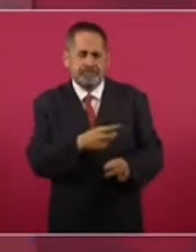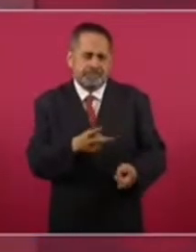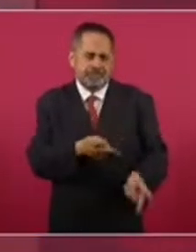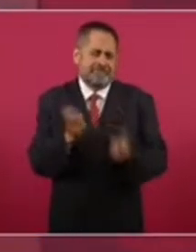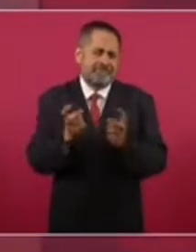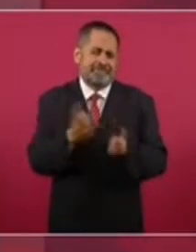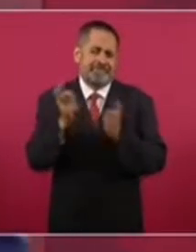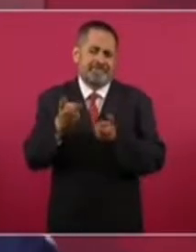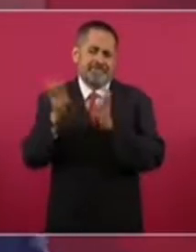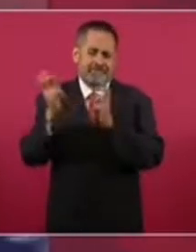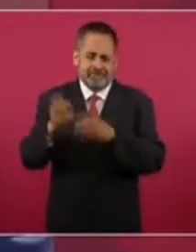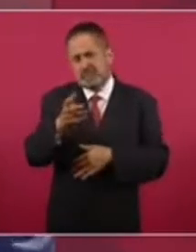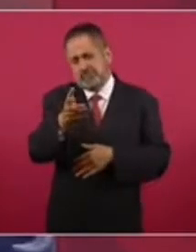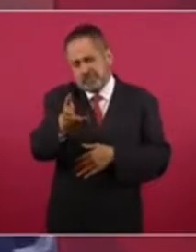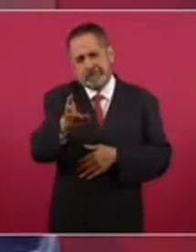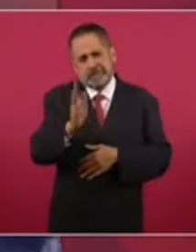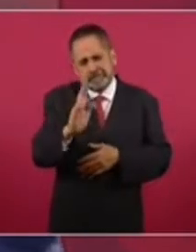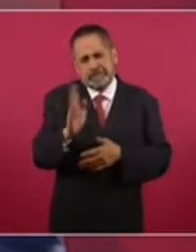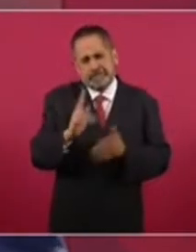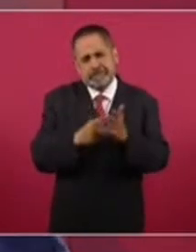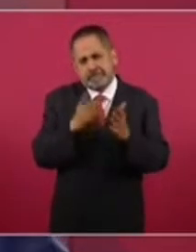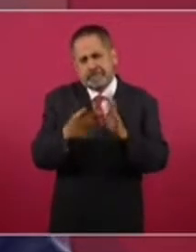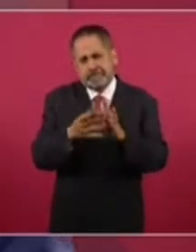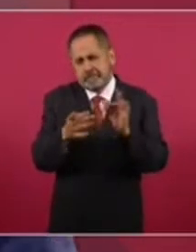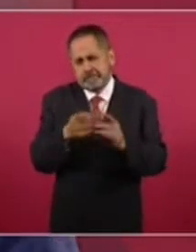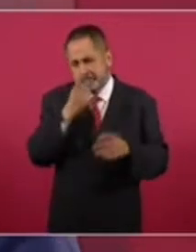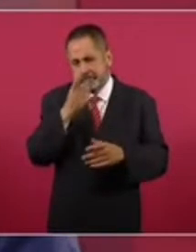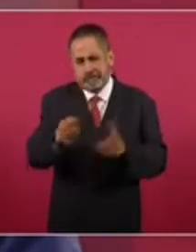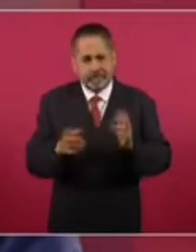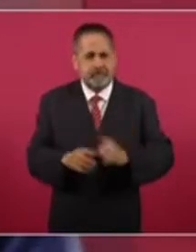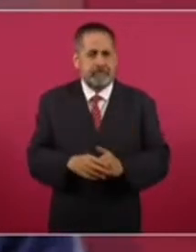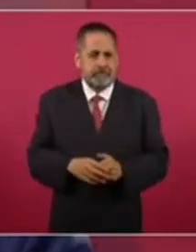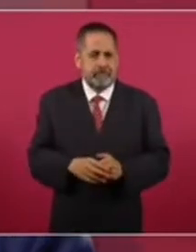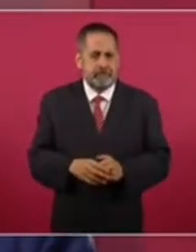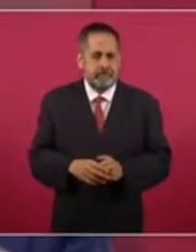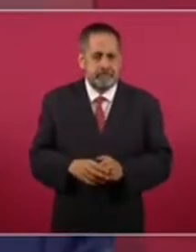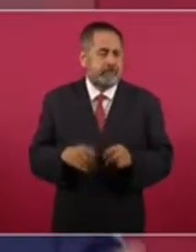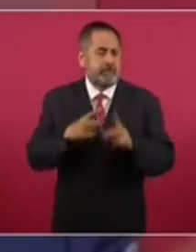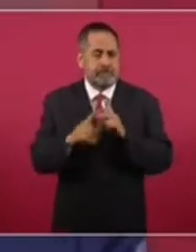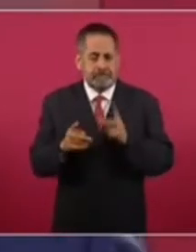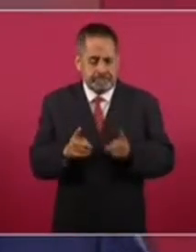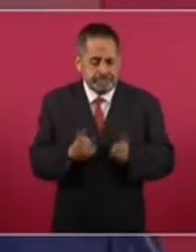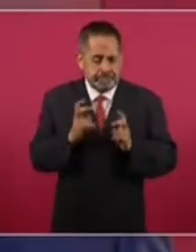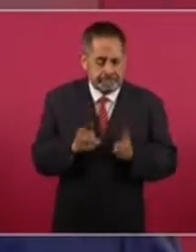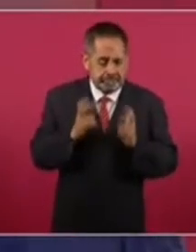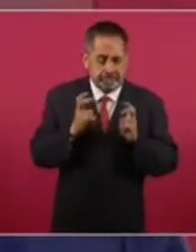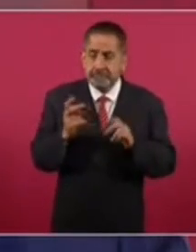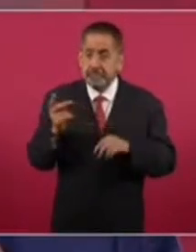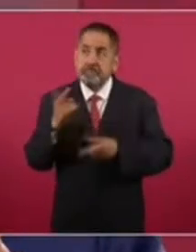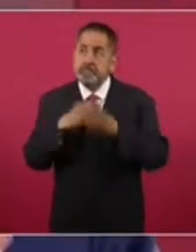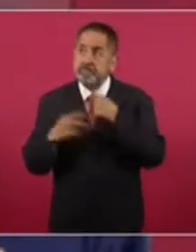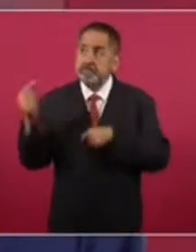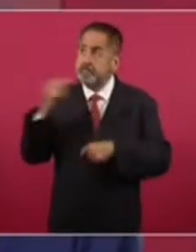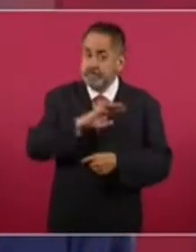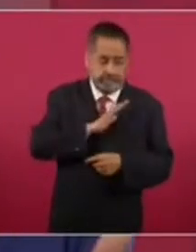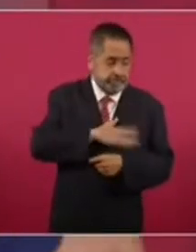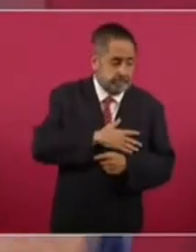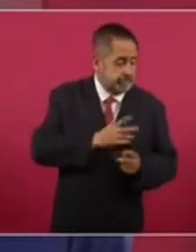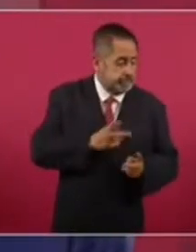aunque ya hemos hablado que empezaron a robar desde que